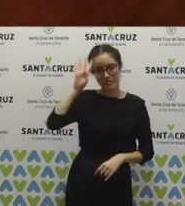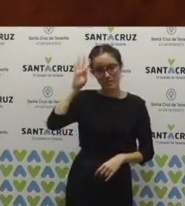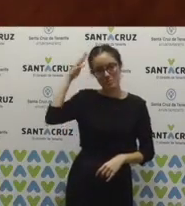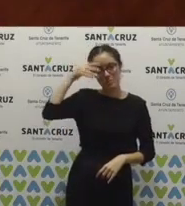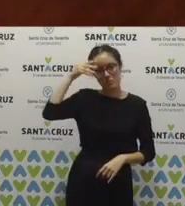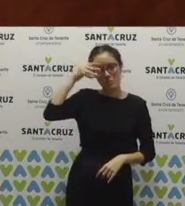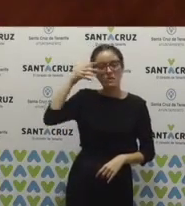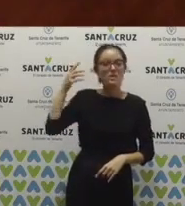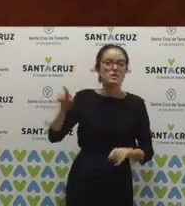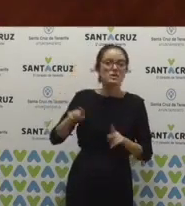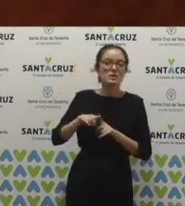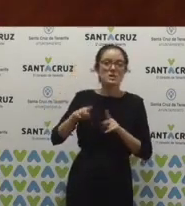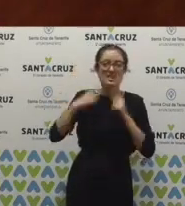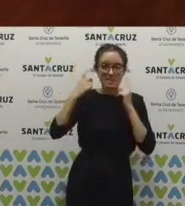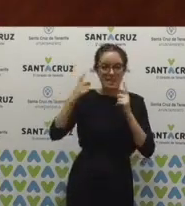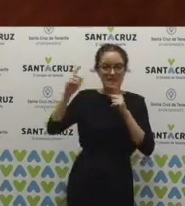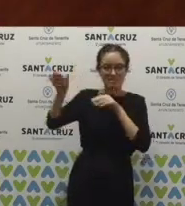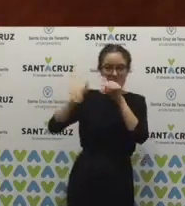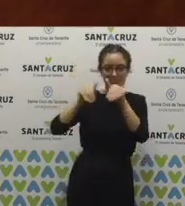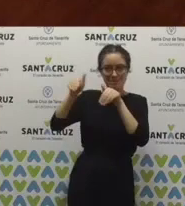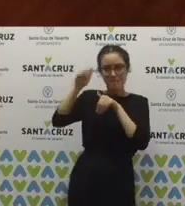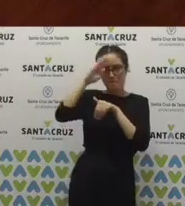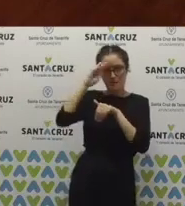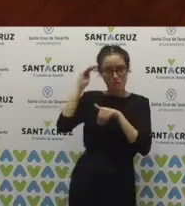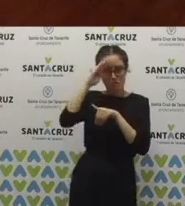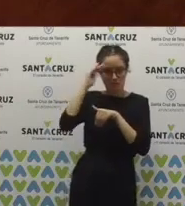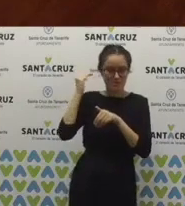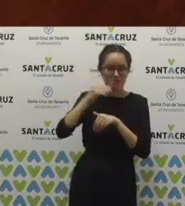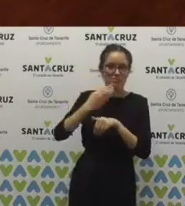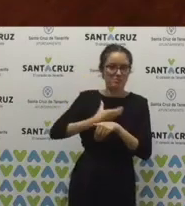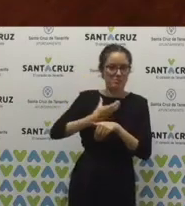absolutamente imposible porque era tal